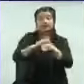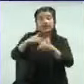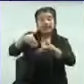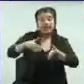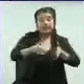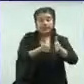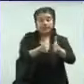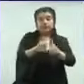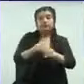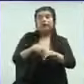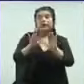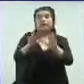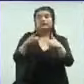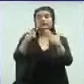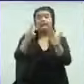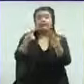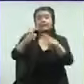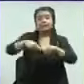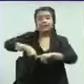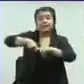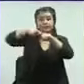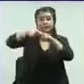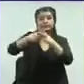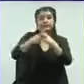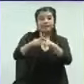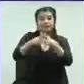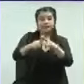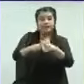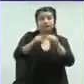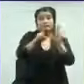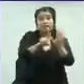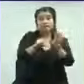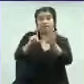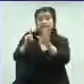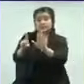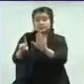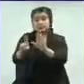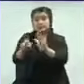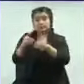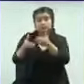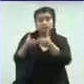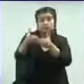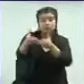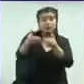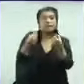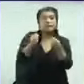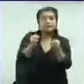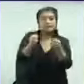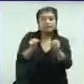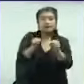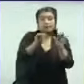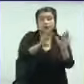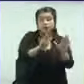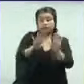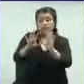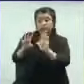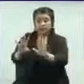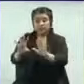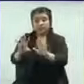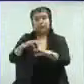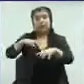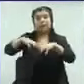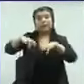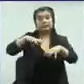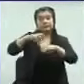incluyendo 16 pendientes de iniciar y 66 en elaboración, y 99